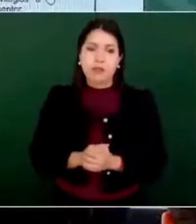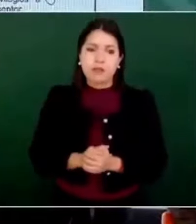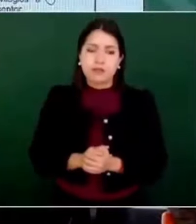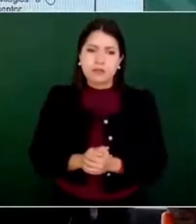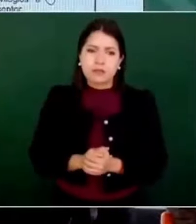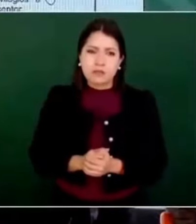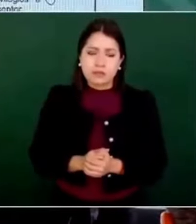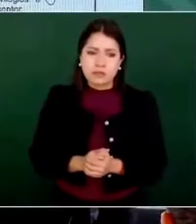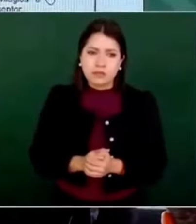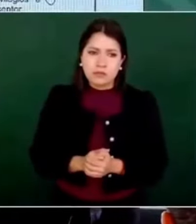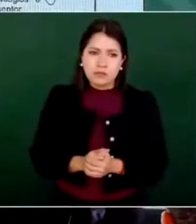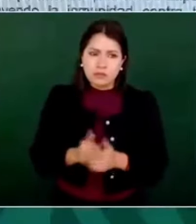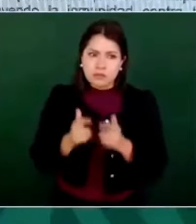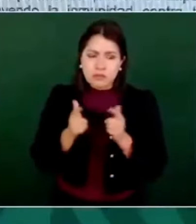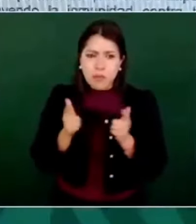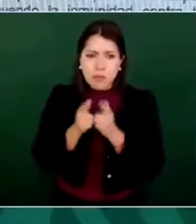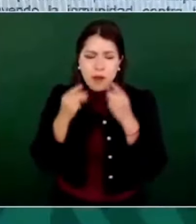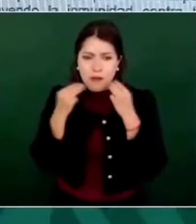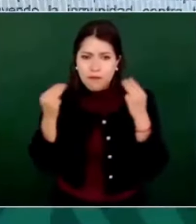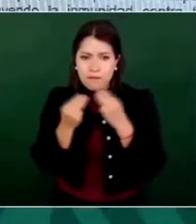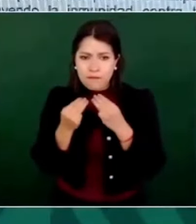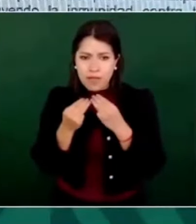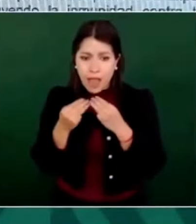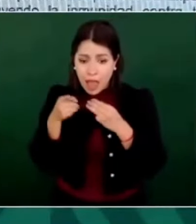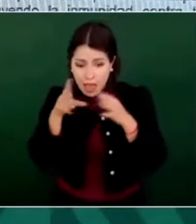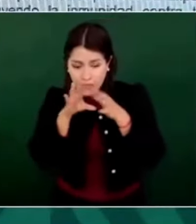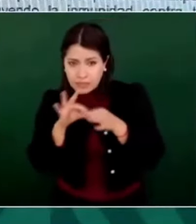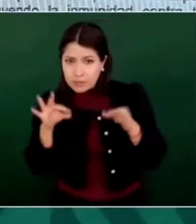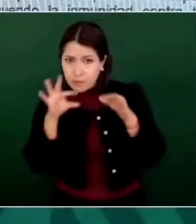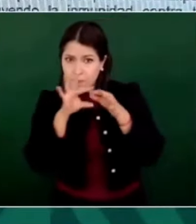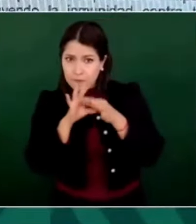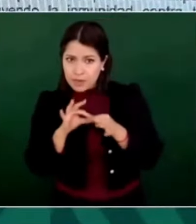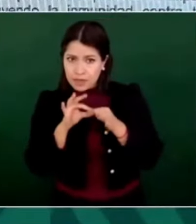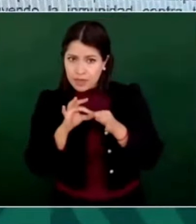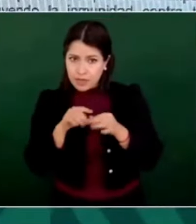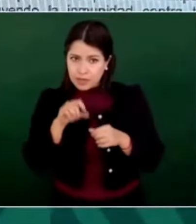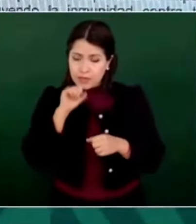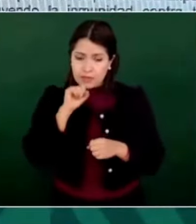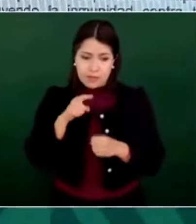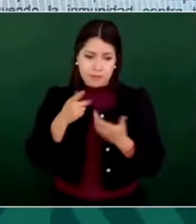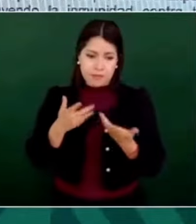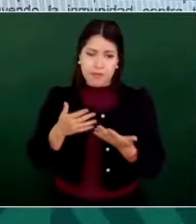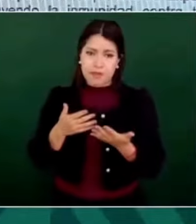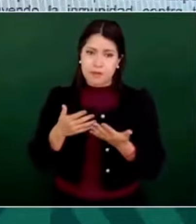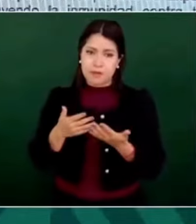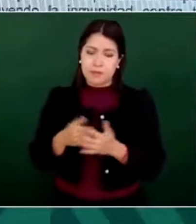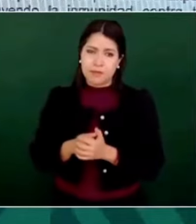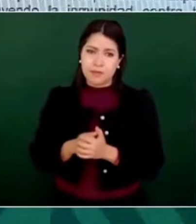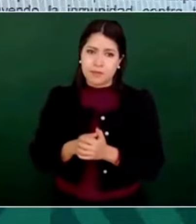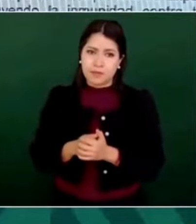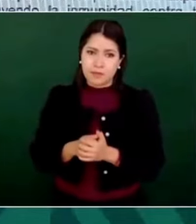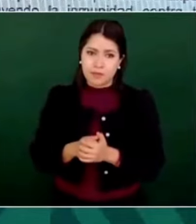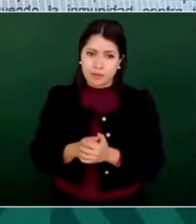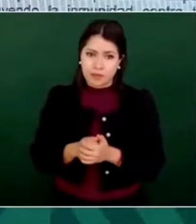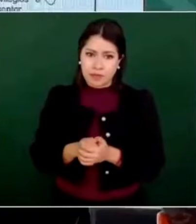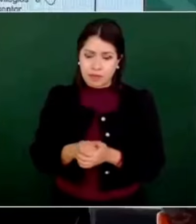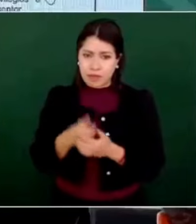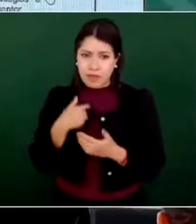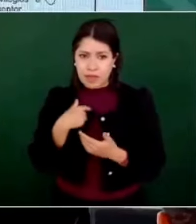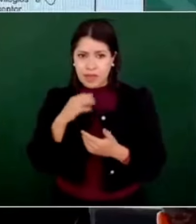grabados hablan de extorsión a miembros de el